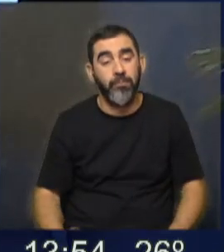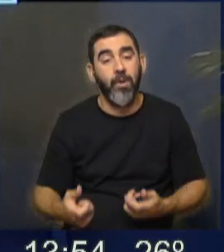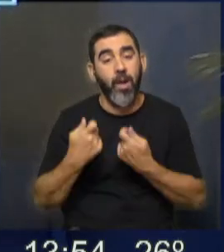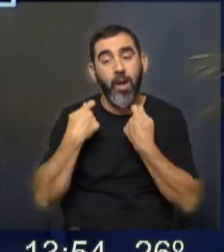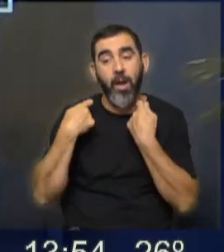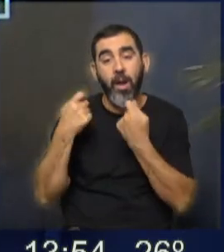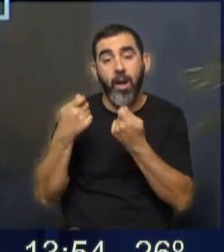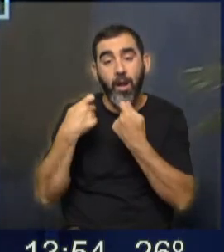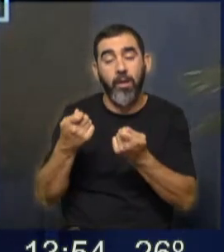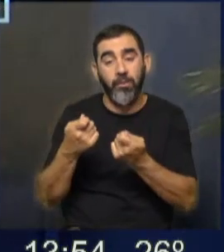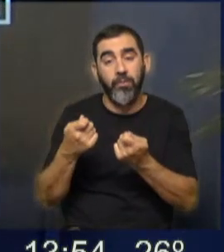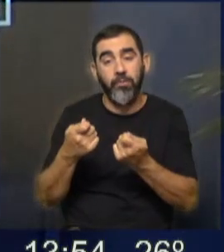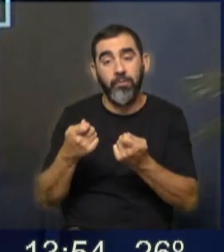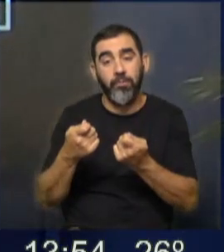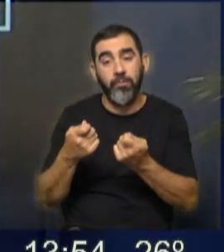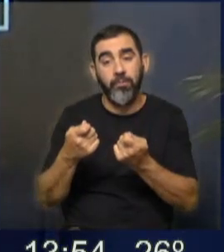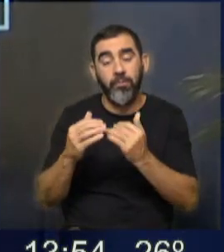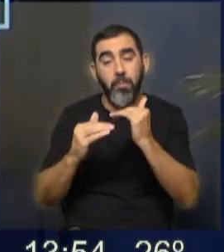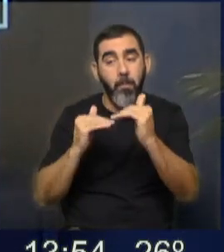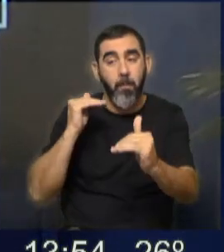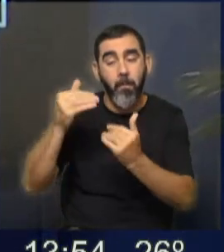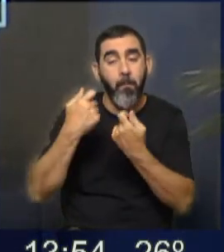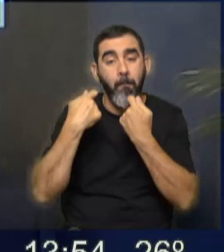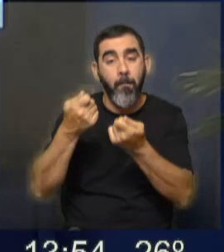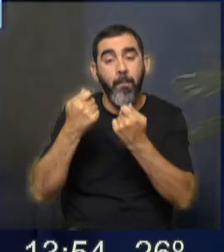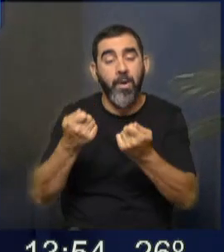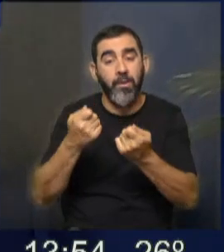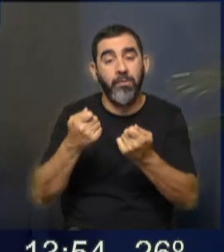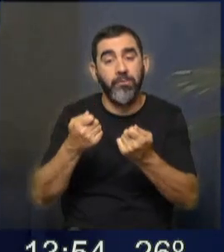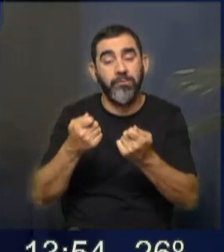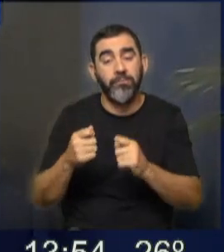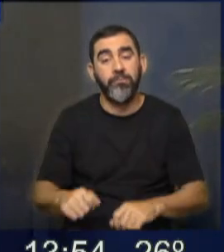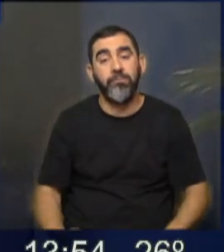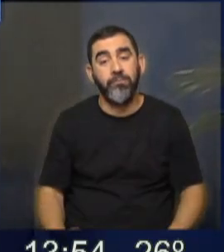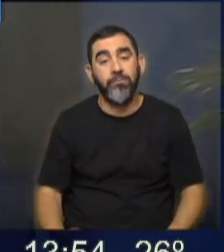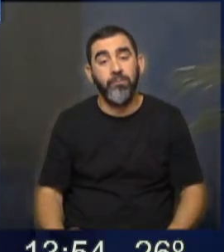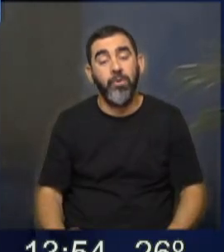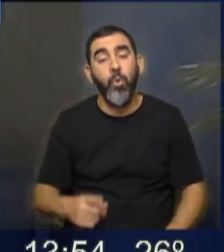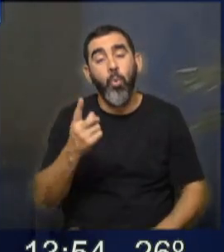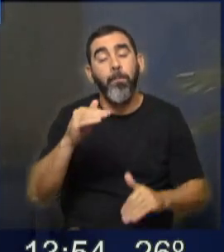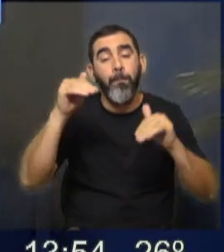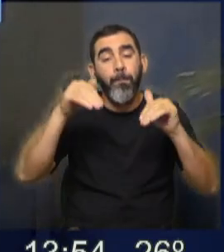gasto, hubo un gasto superior, en este caso fue más de